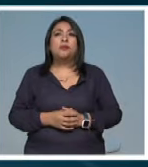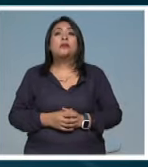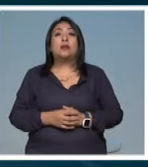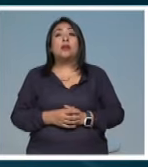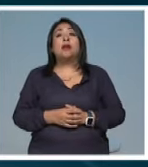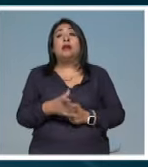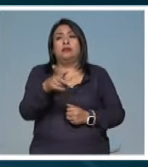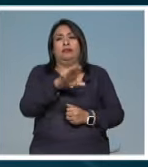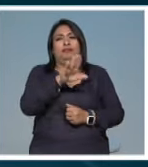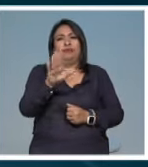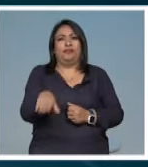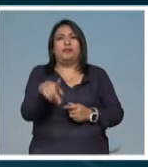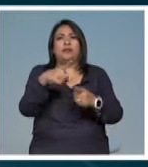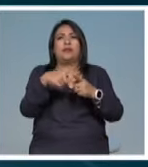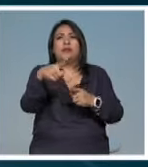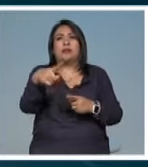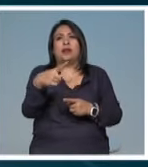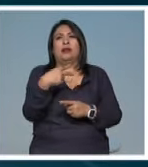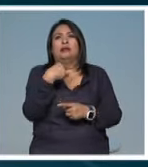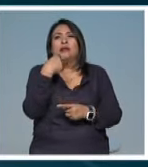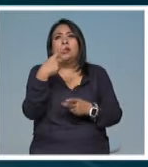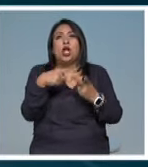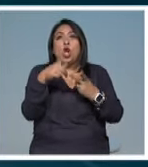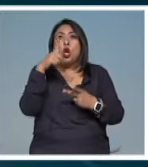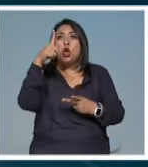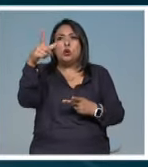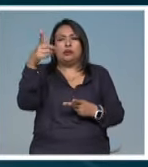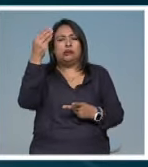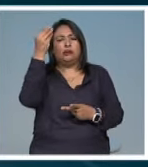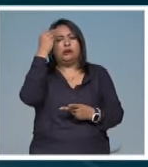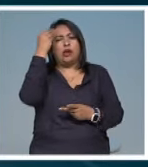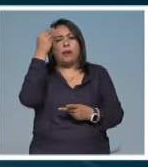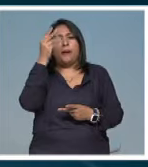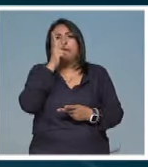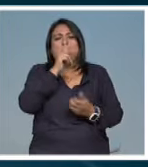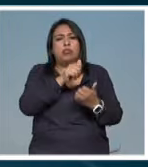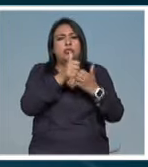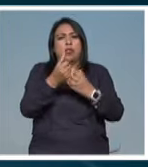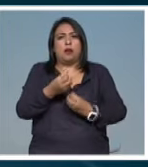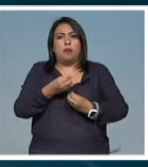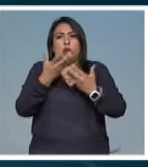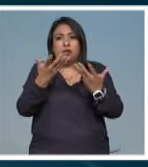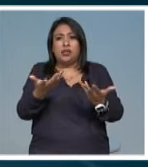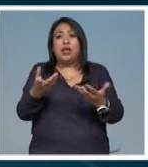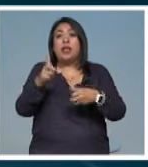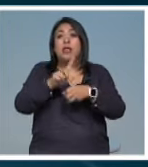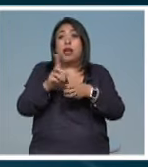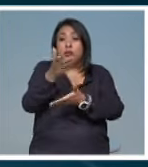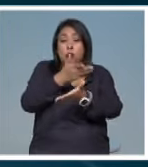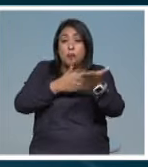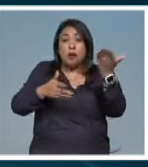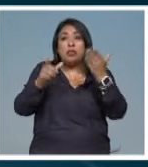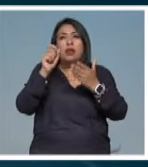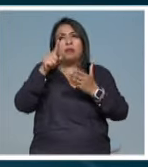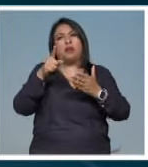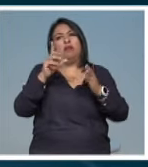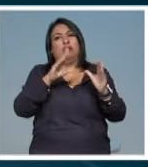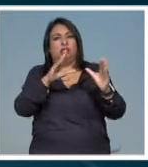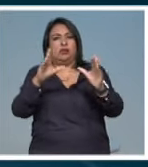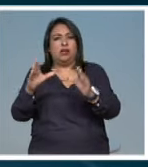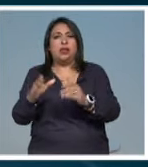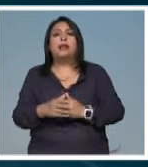Con la ausencia de la maestra en la garganta, con la luz de su sabia palabra hecha poesía, por los días compartidos y el oficio